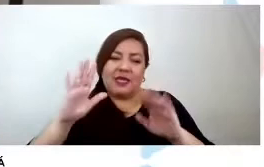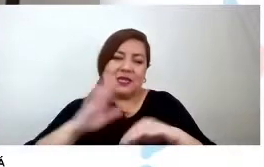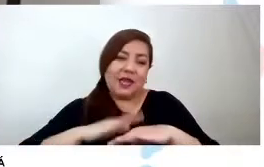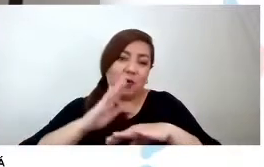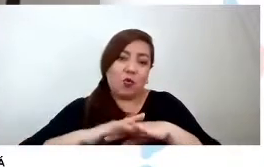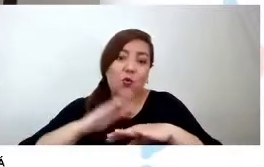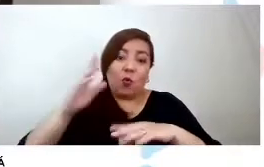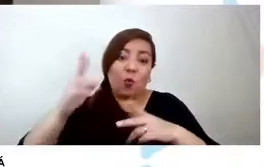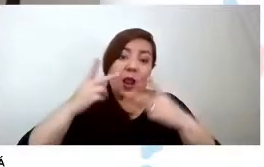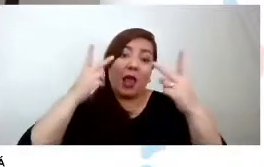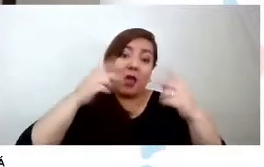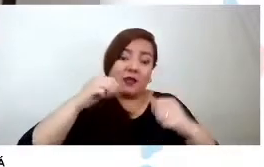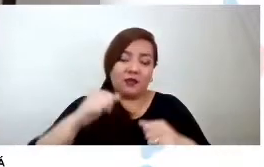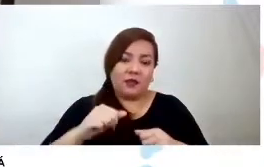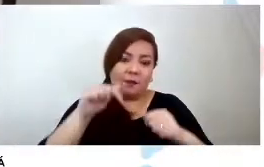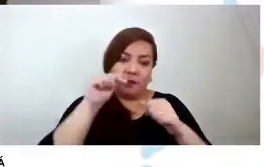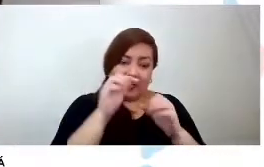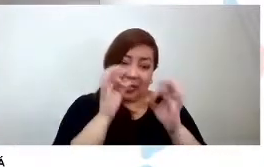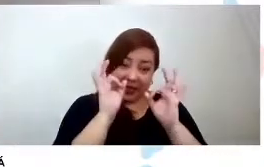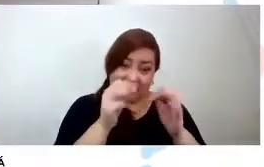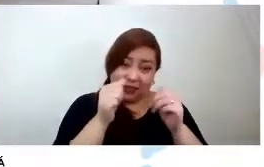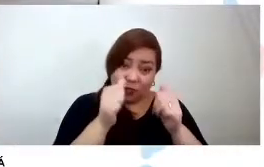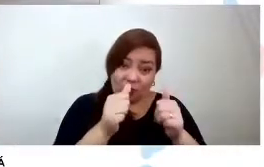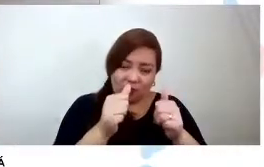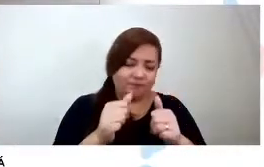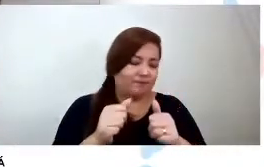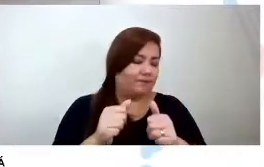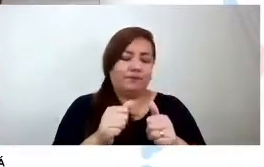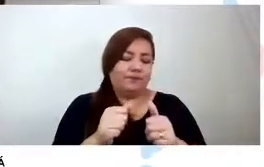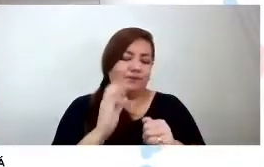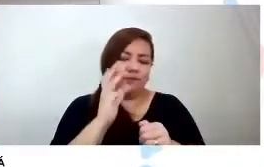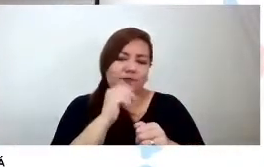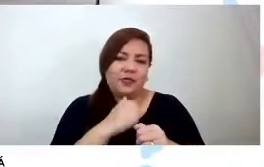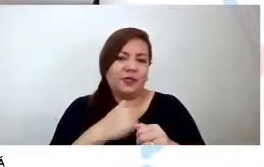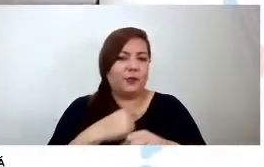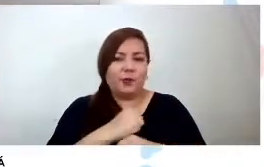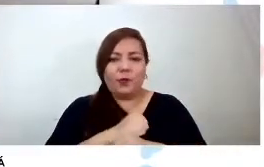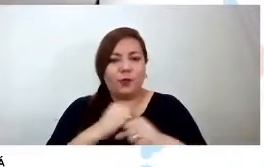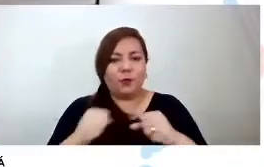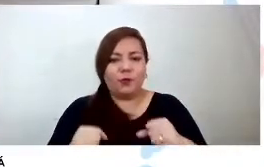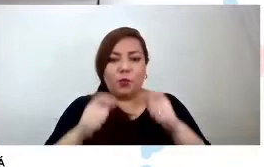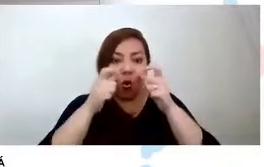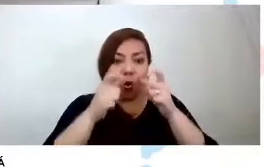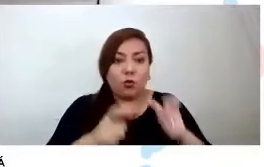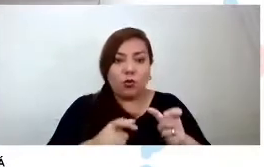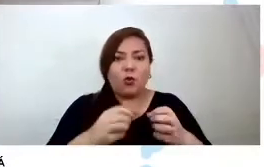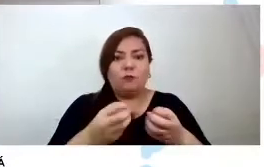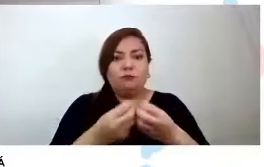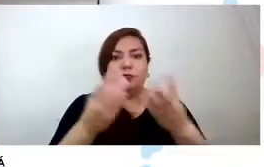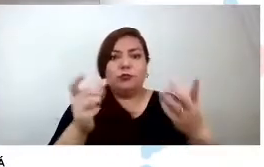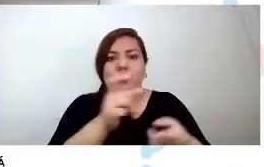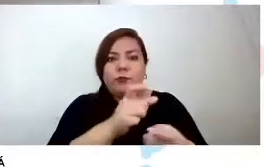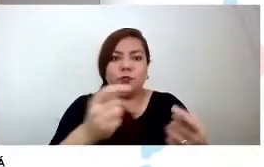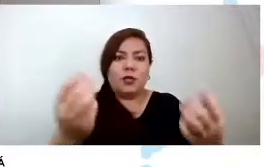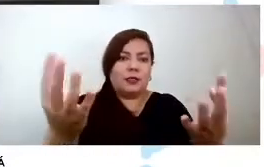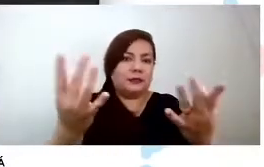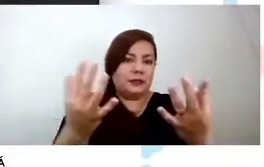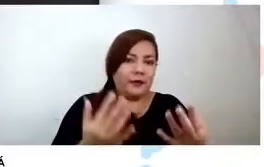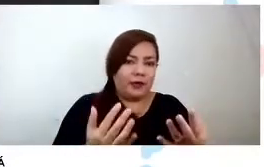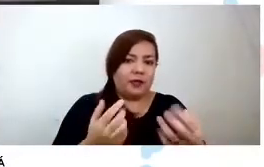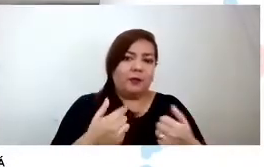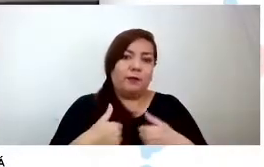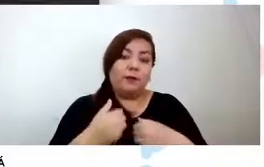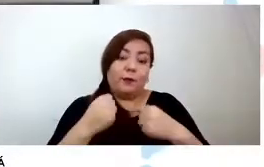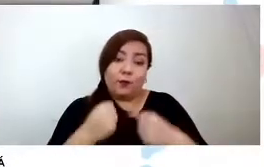exponer, y como tampoco teníamos un control de la cantidad de personas que ingresaban en la sala, podíamos tener